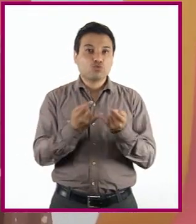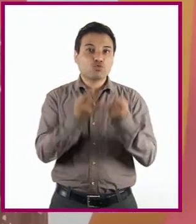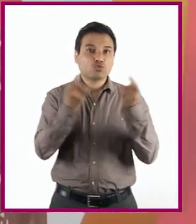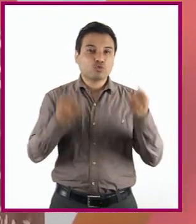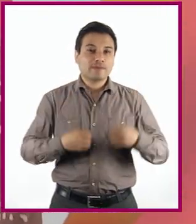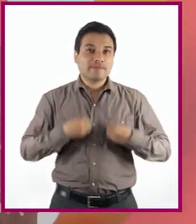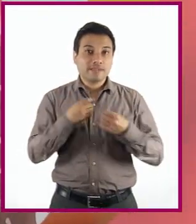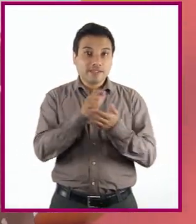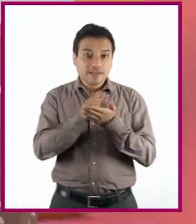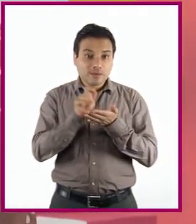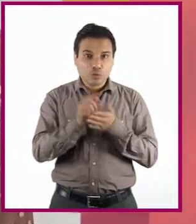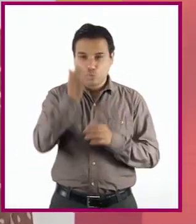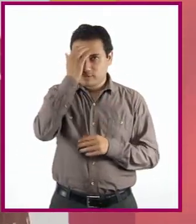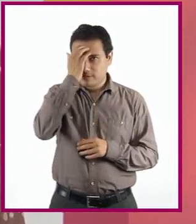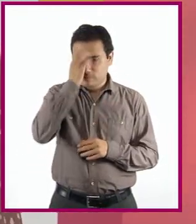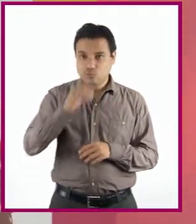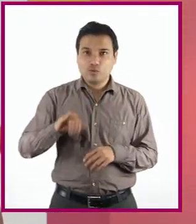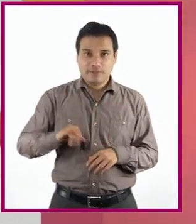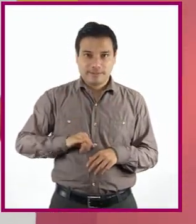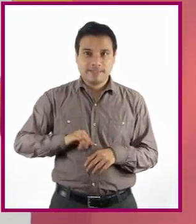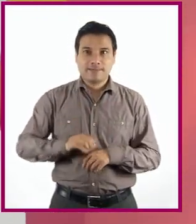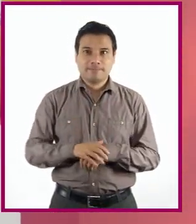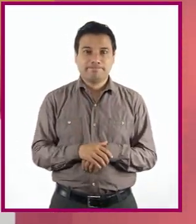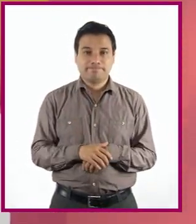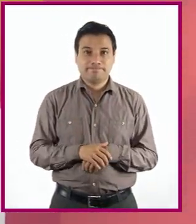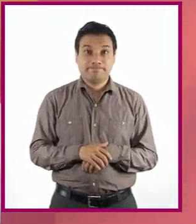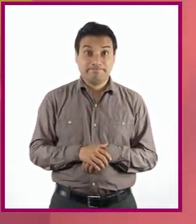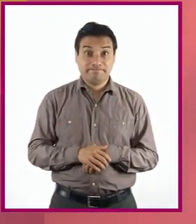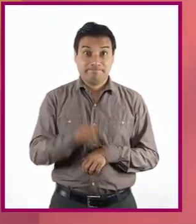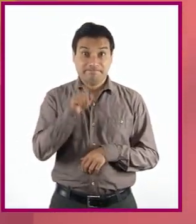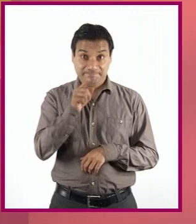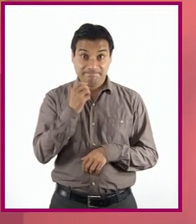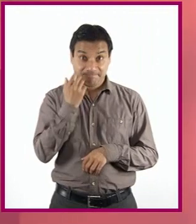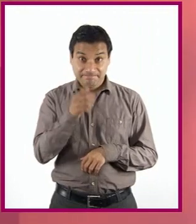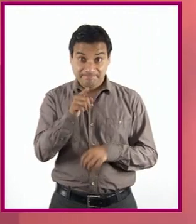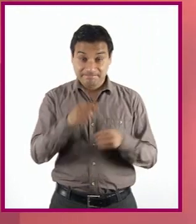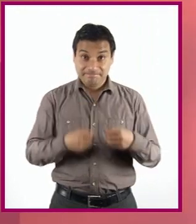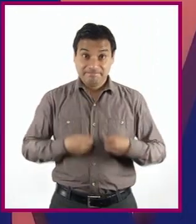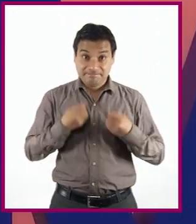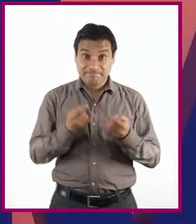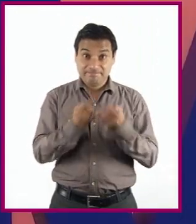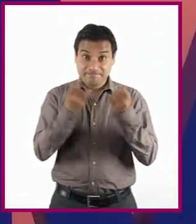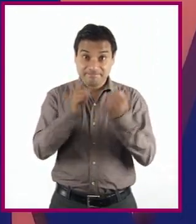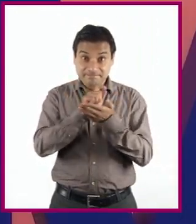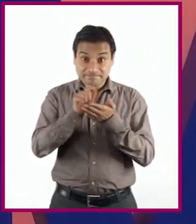Claro que será interesante. Enrique, ¿te gustaría escribir tu autobiografía?